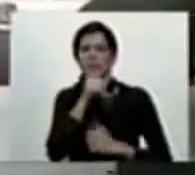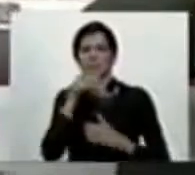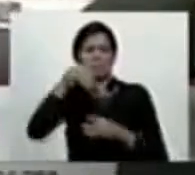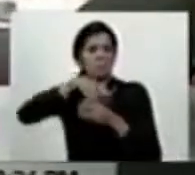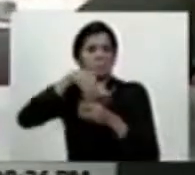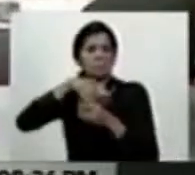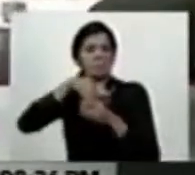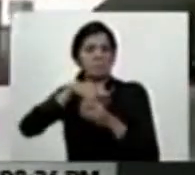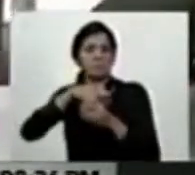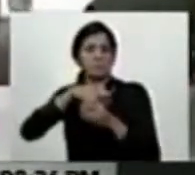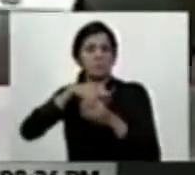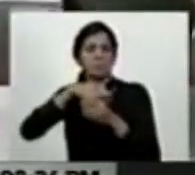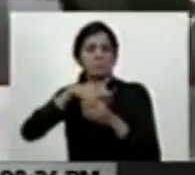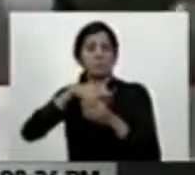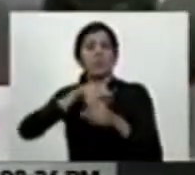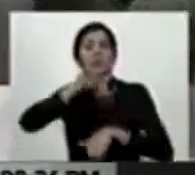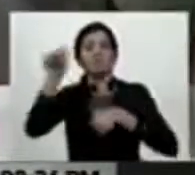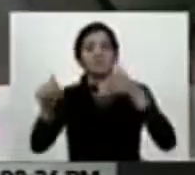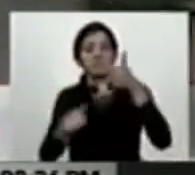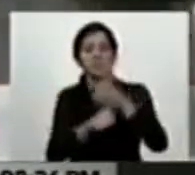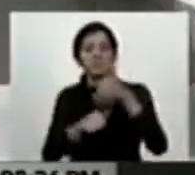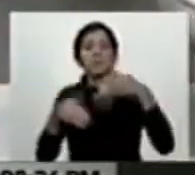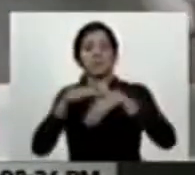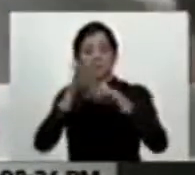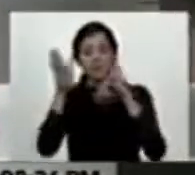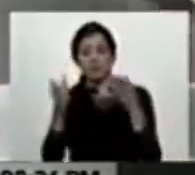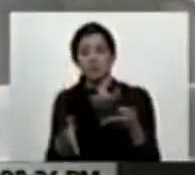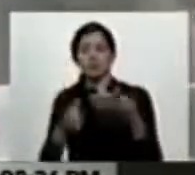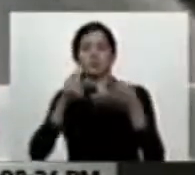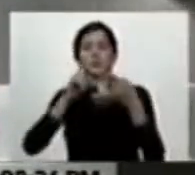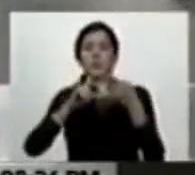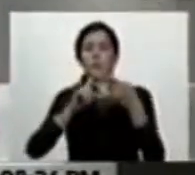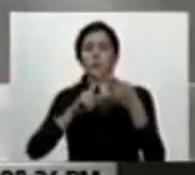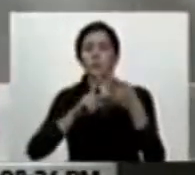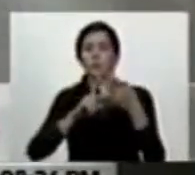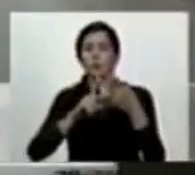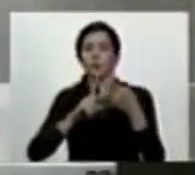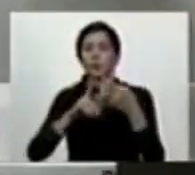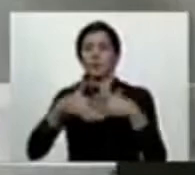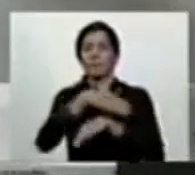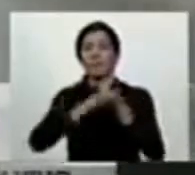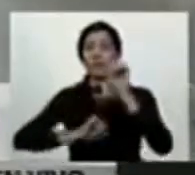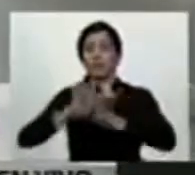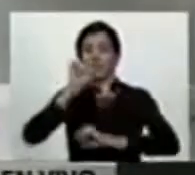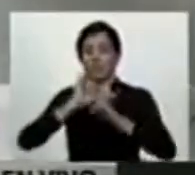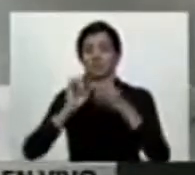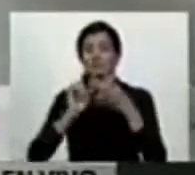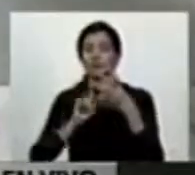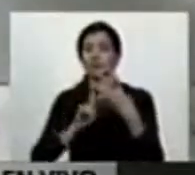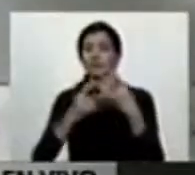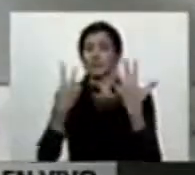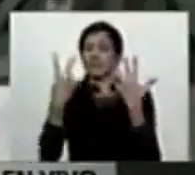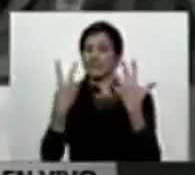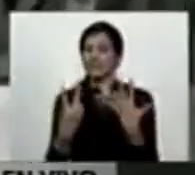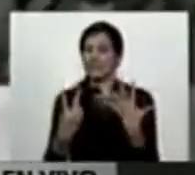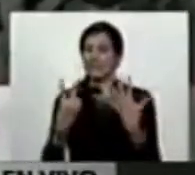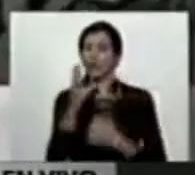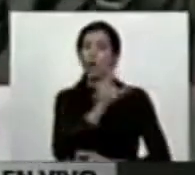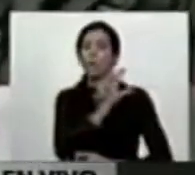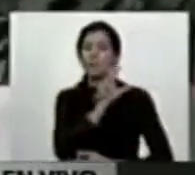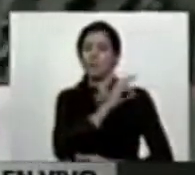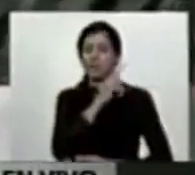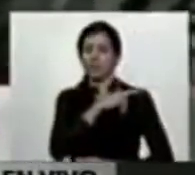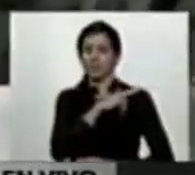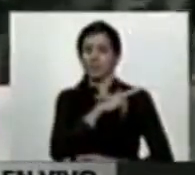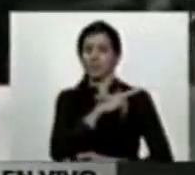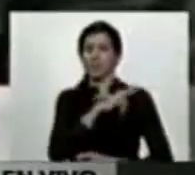otros, por los viceministros del Ministerio del Poder Popular para la Defensa, los siete comandantes de